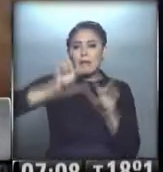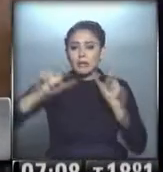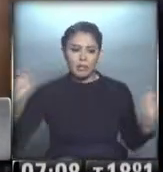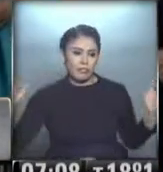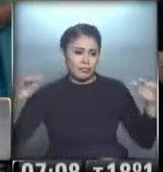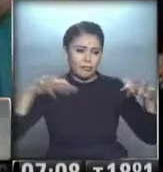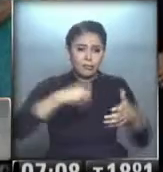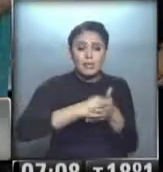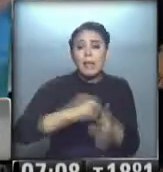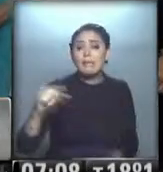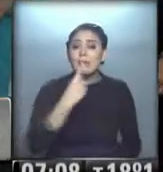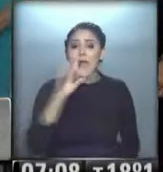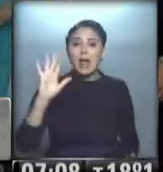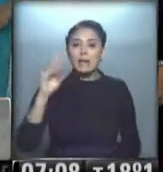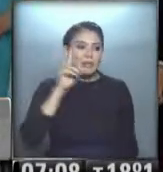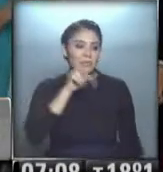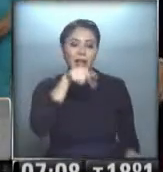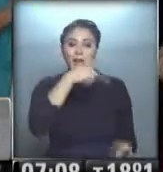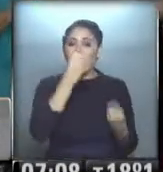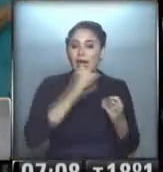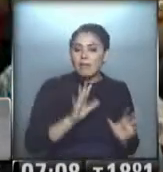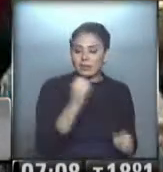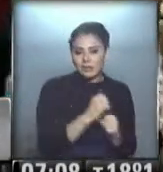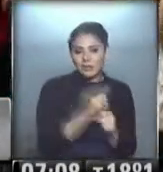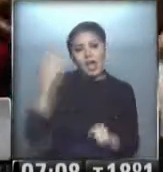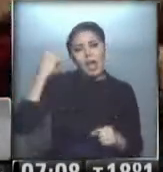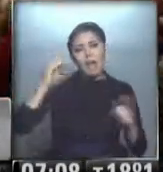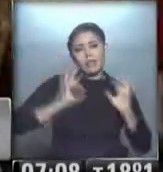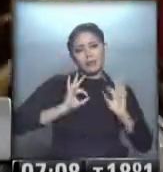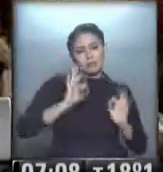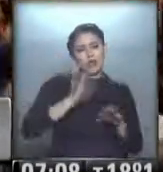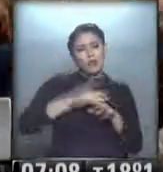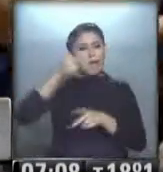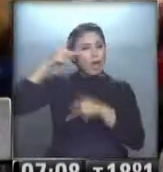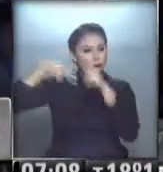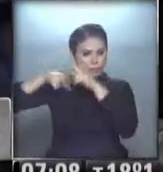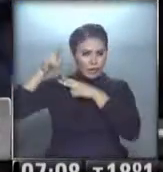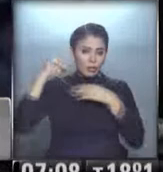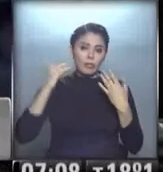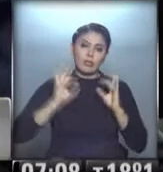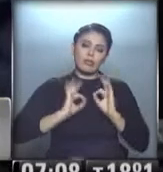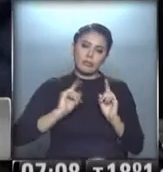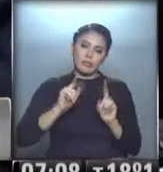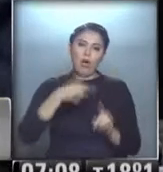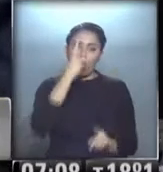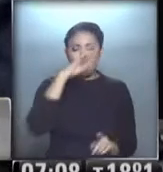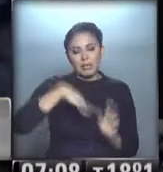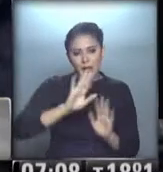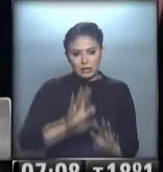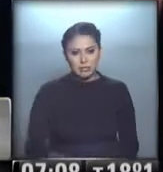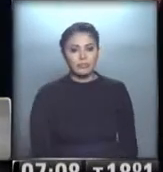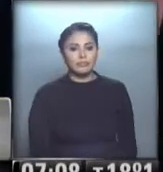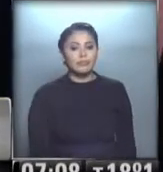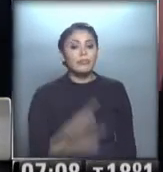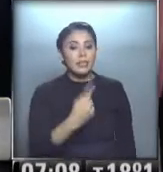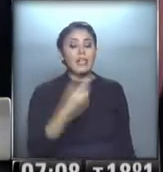para verla por primera vez tras su regreso a la actividad política después de la operación que la obligó a estar más de un mes en reposo. En el Salón Blanco